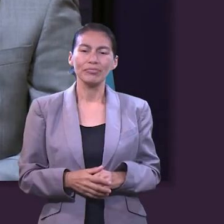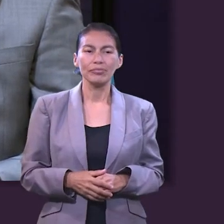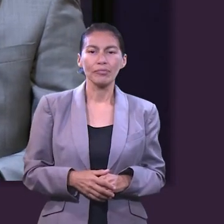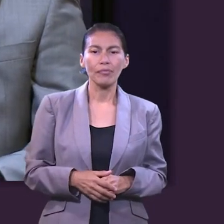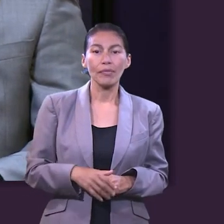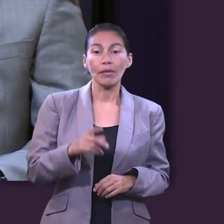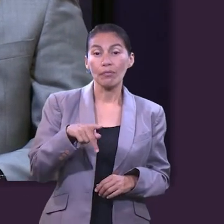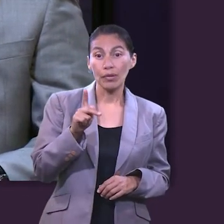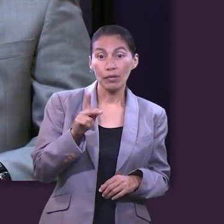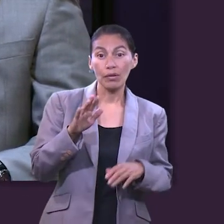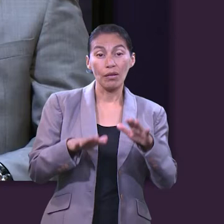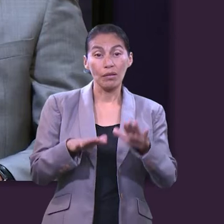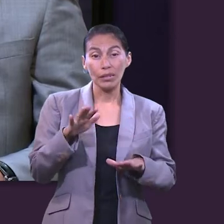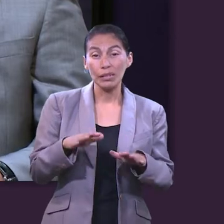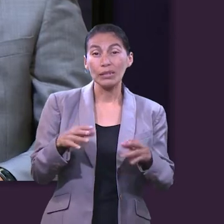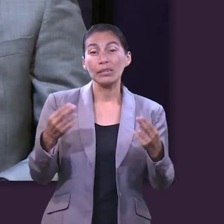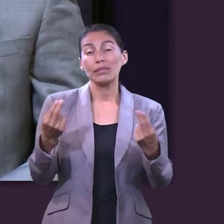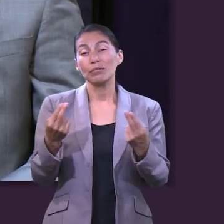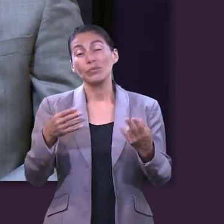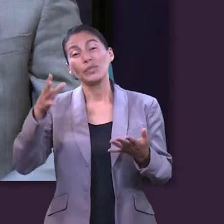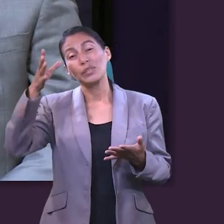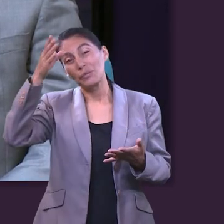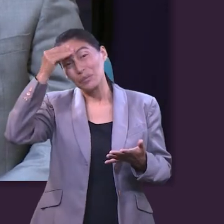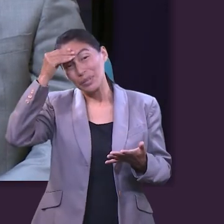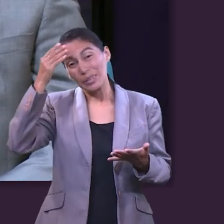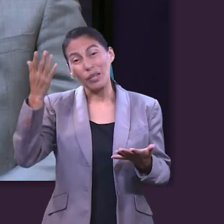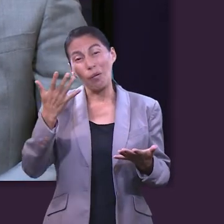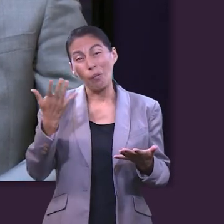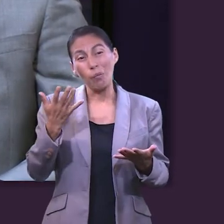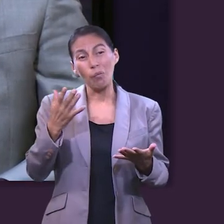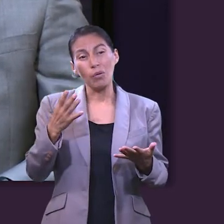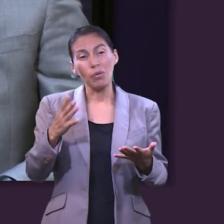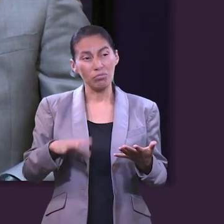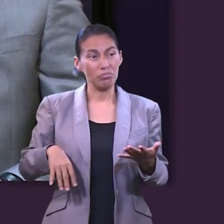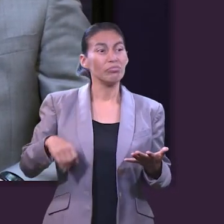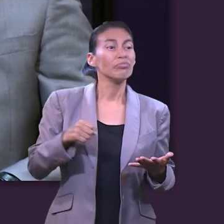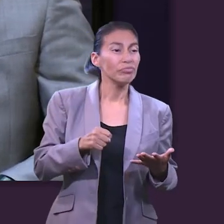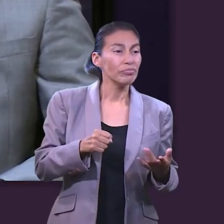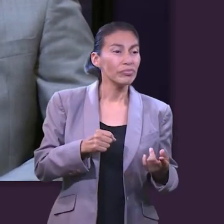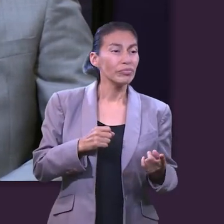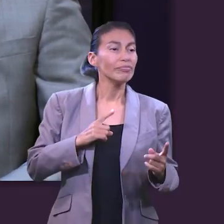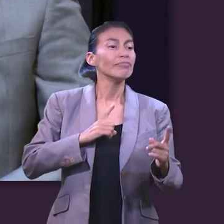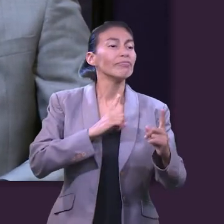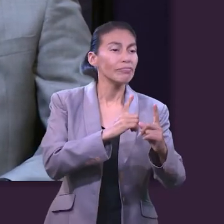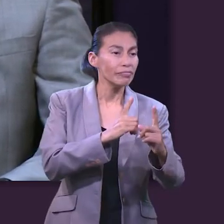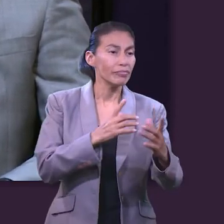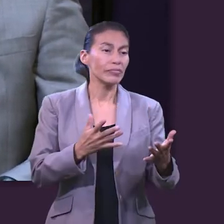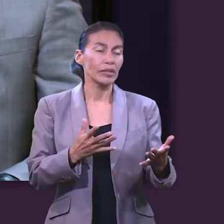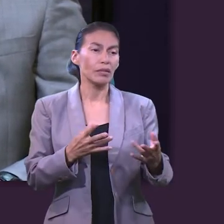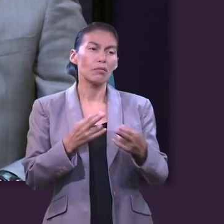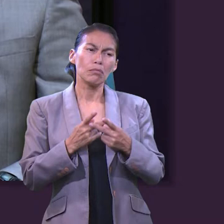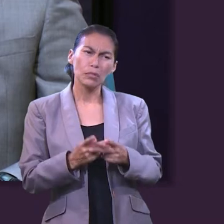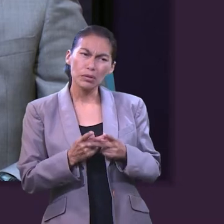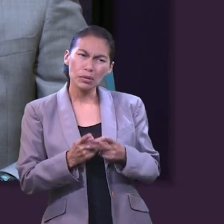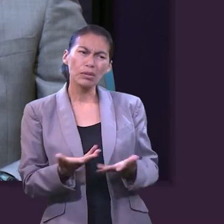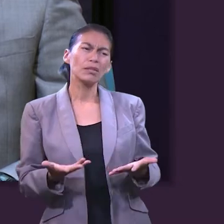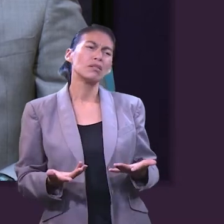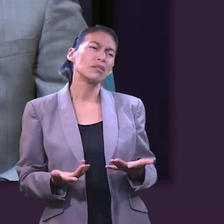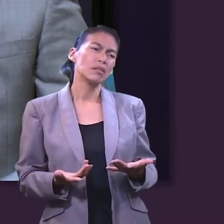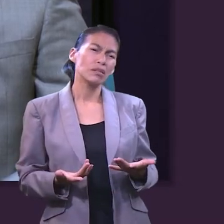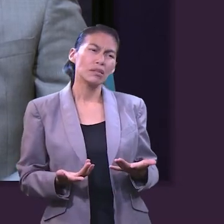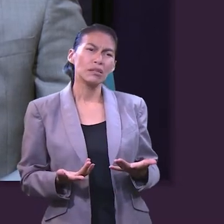Sin embargo, a veces necesitamos aprender cómo afrontar, ser